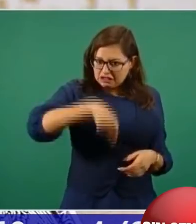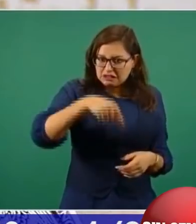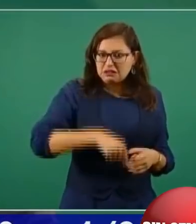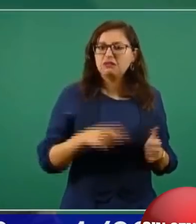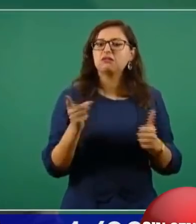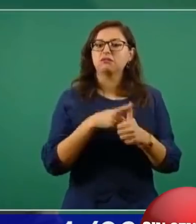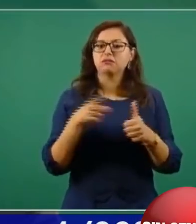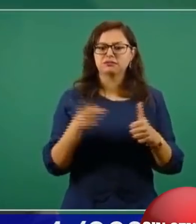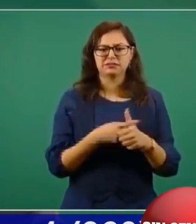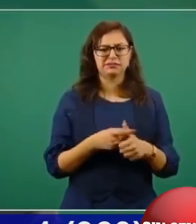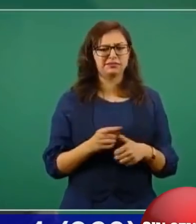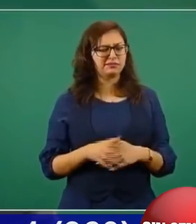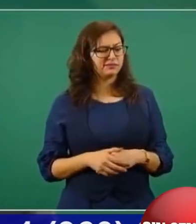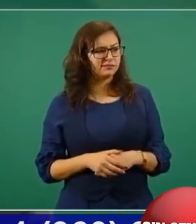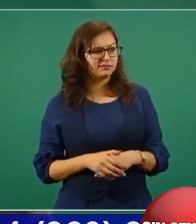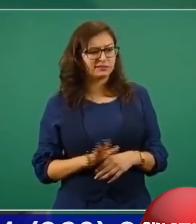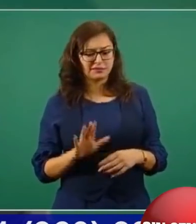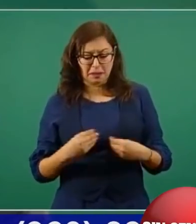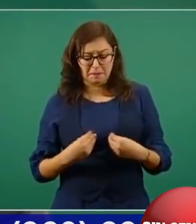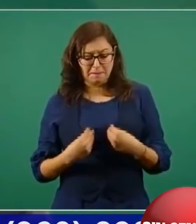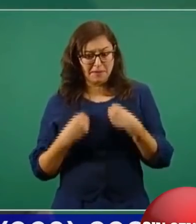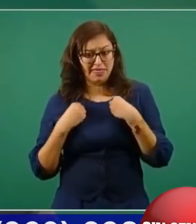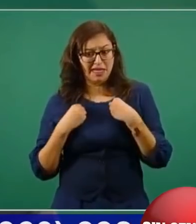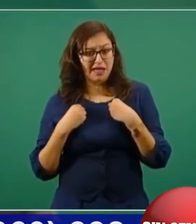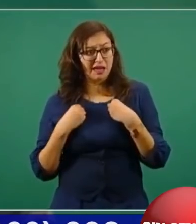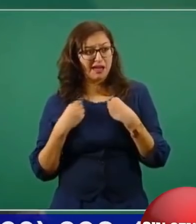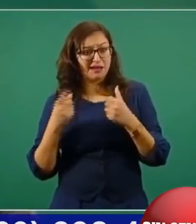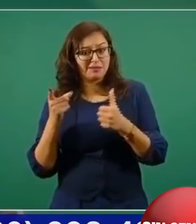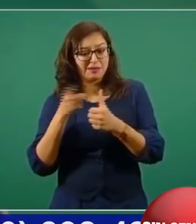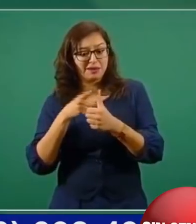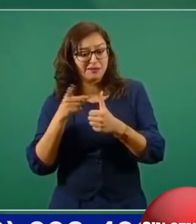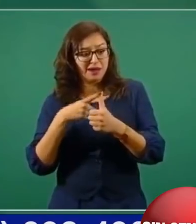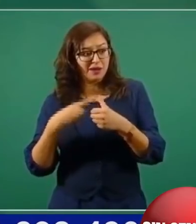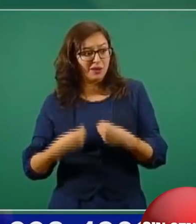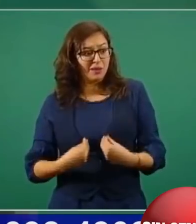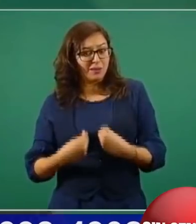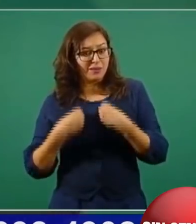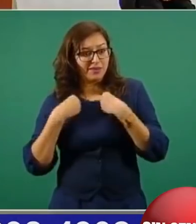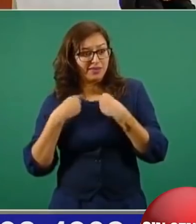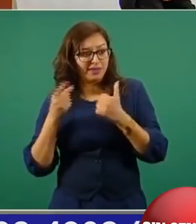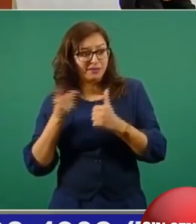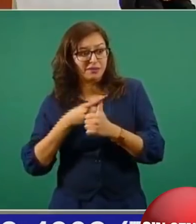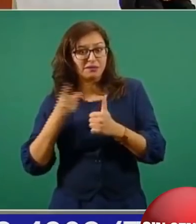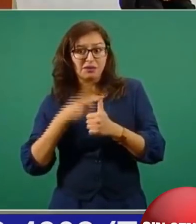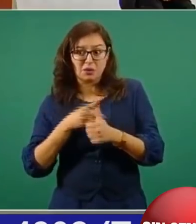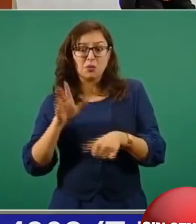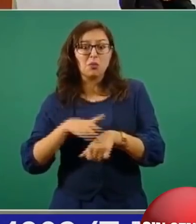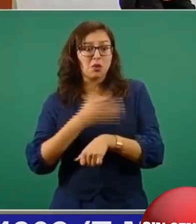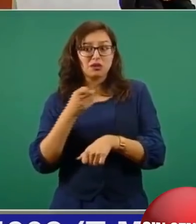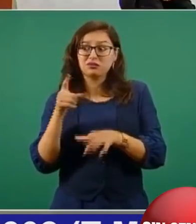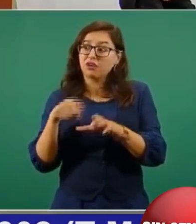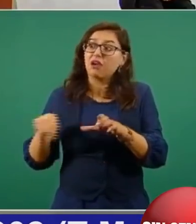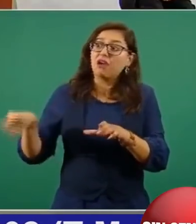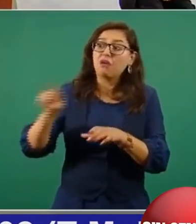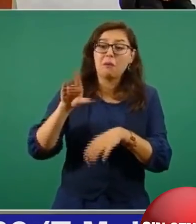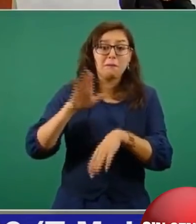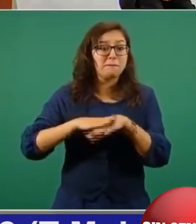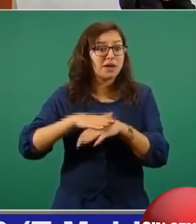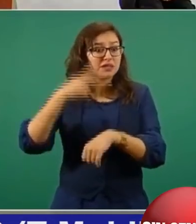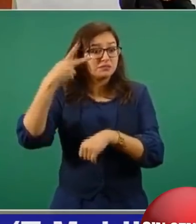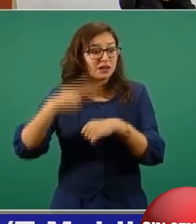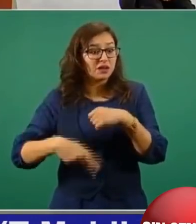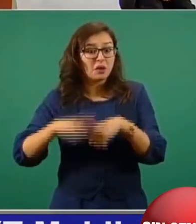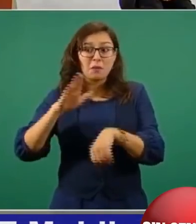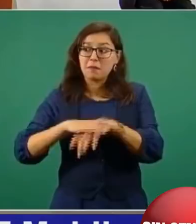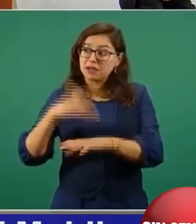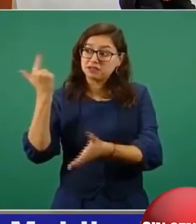que tienen mayores riesgos deben ser protegidas con mayor prioridad. Esa es la razón técnica y por eso lo hemos hecho así.